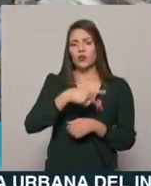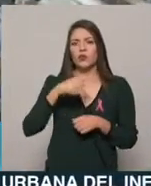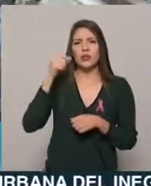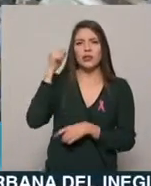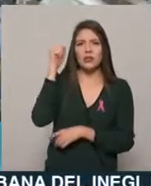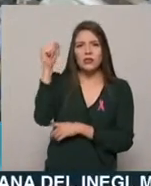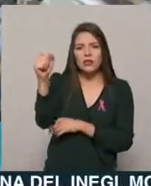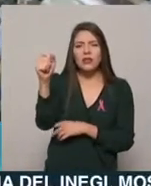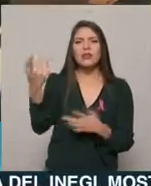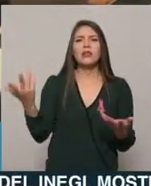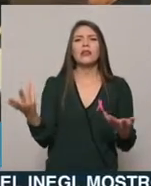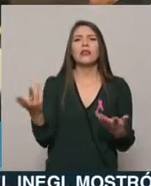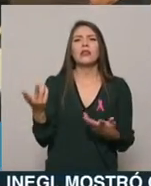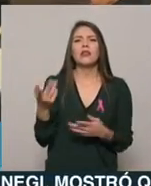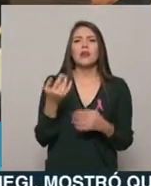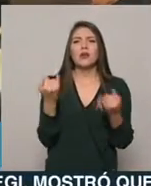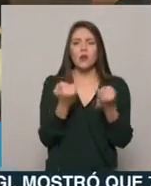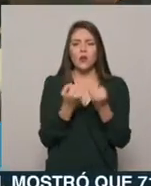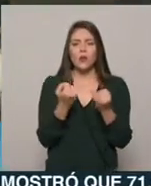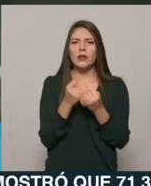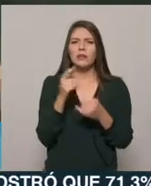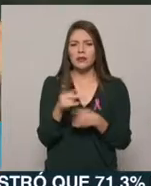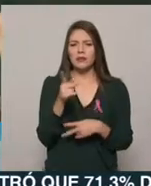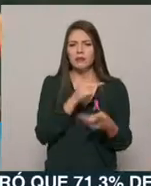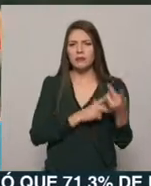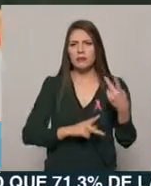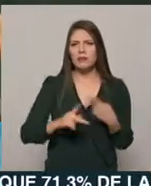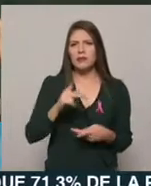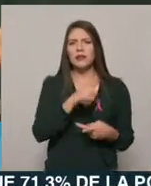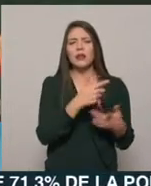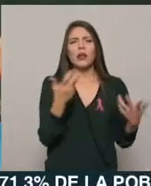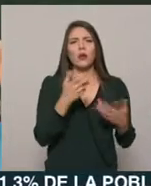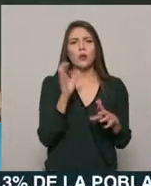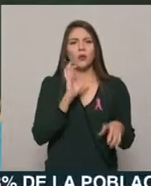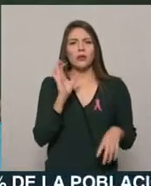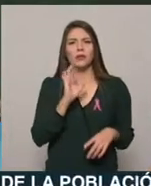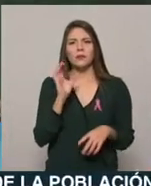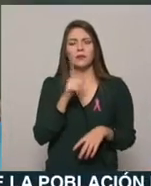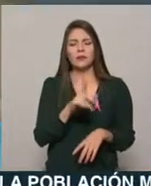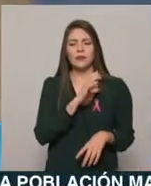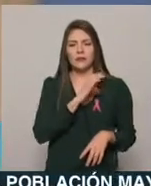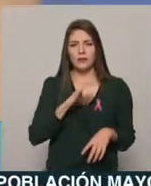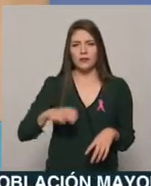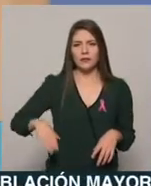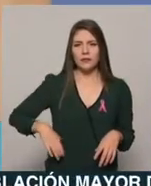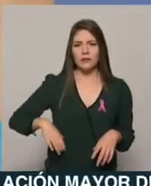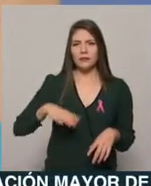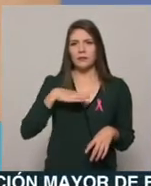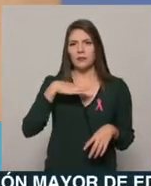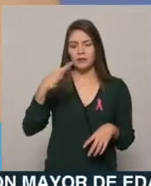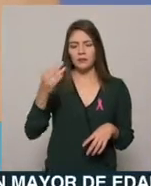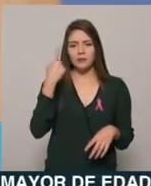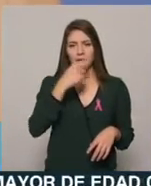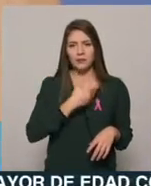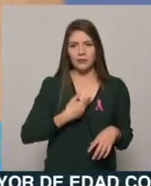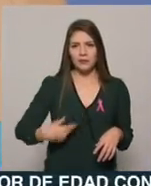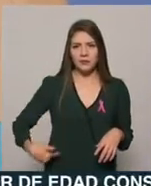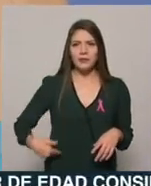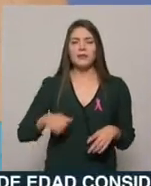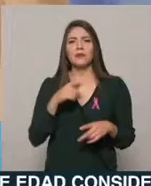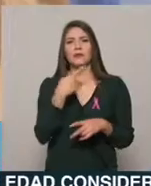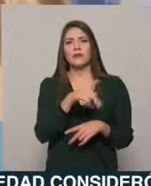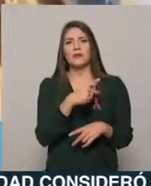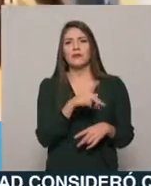el financiamiento que se hizo en una campaña presidencial con una cantidad enorme de dinero por parte del sindicato